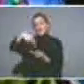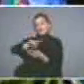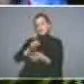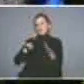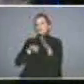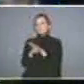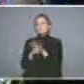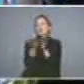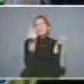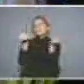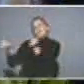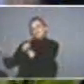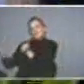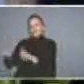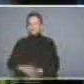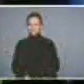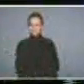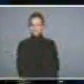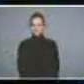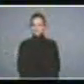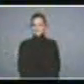Chincho, despedida.